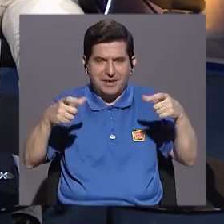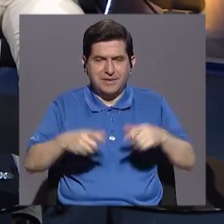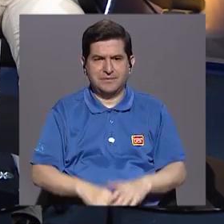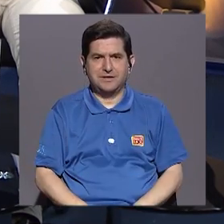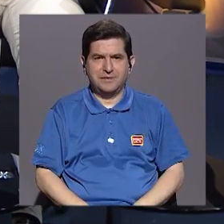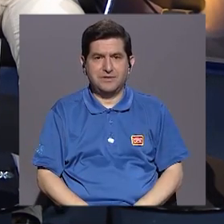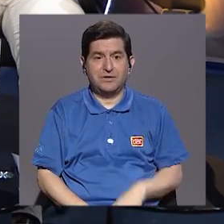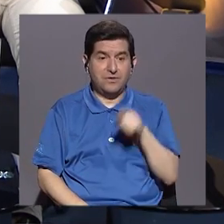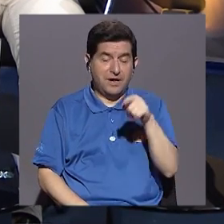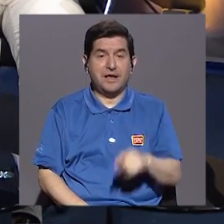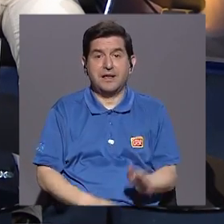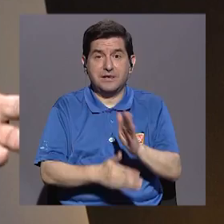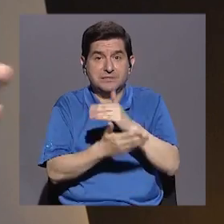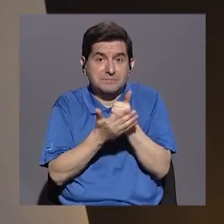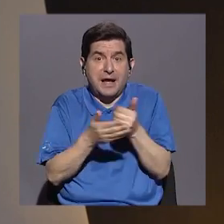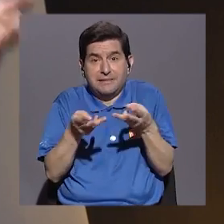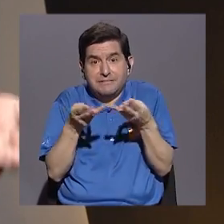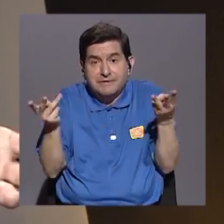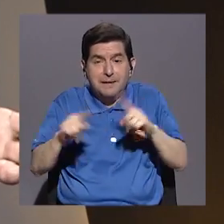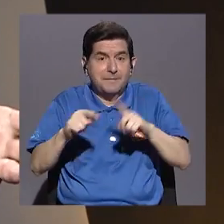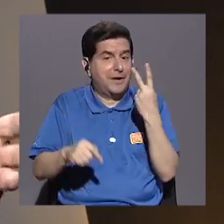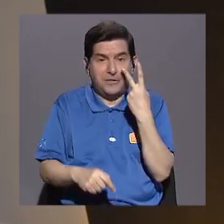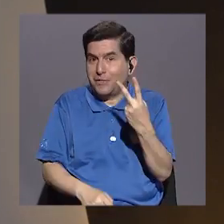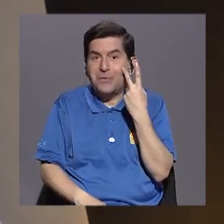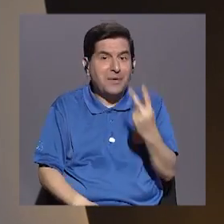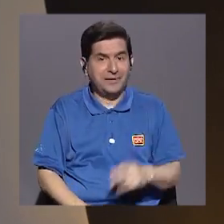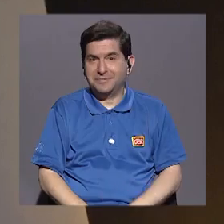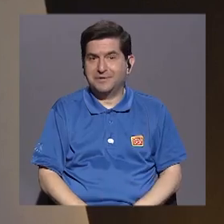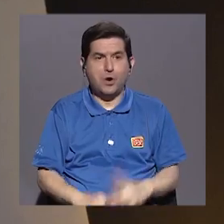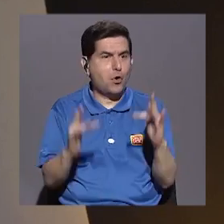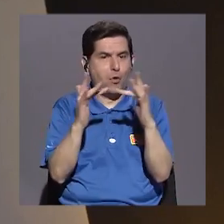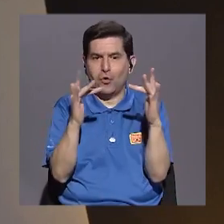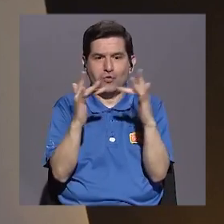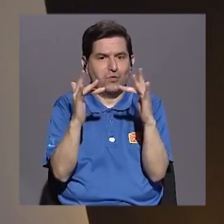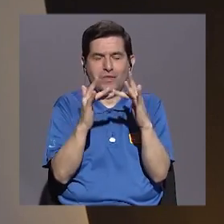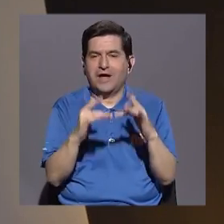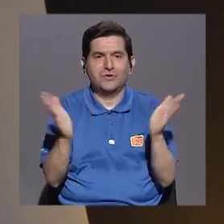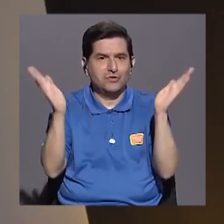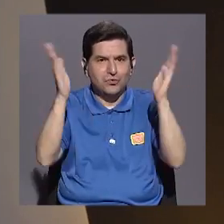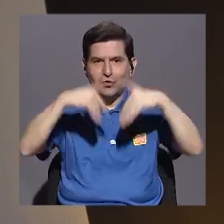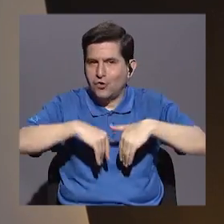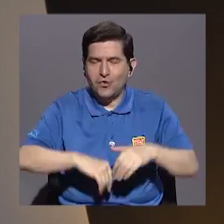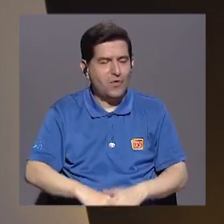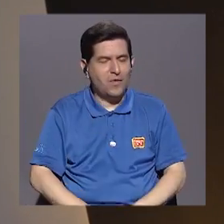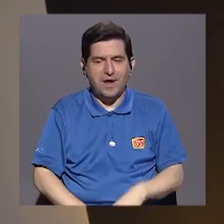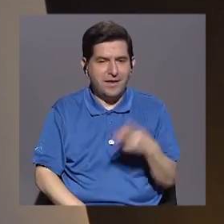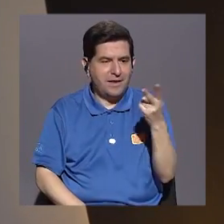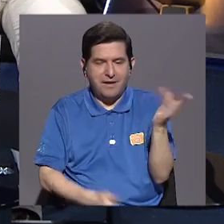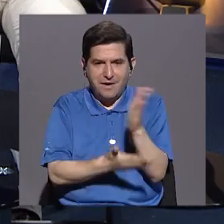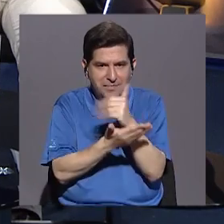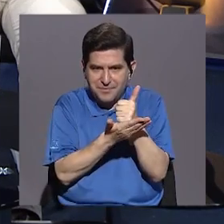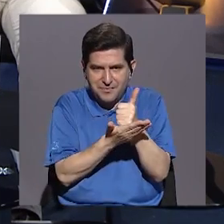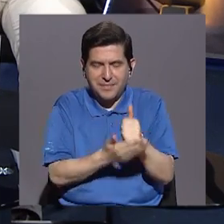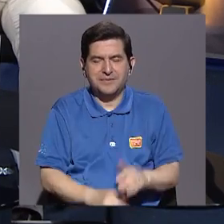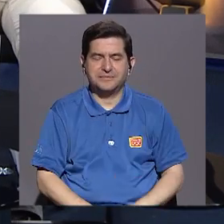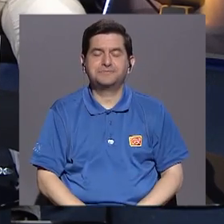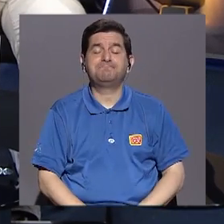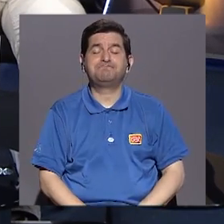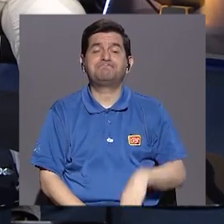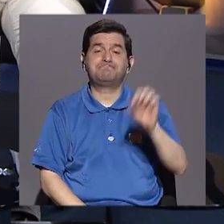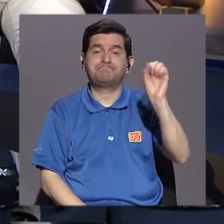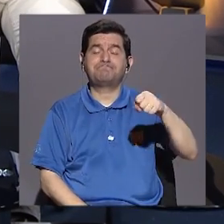versión de la materia verdad pero que no se ve no hay conexión física entre el estator y el rotor del agua queda exactamente